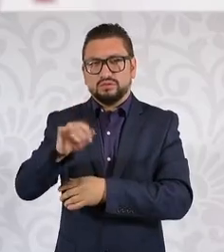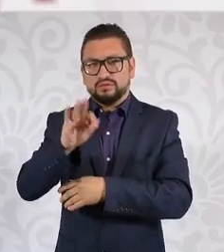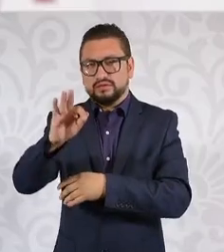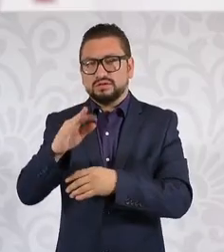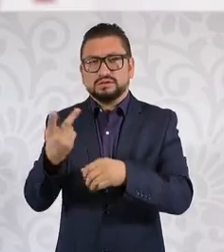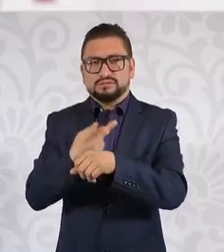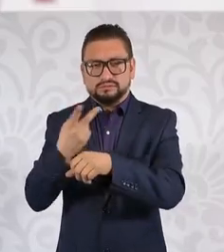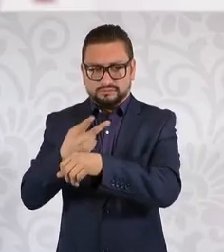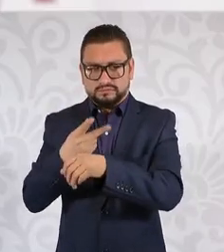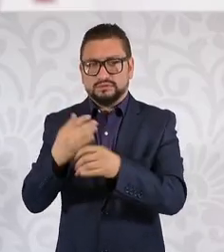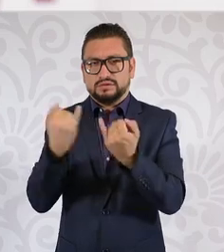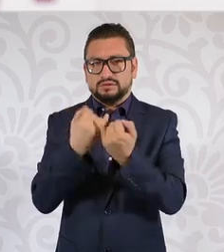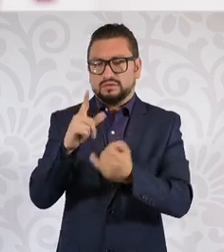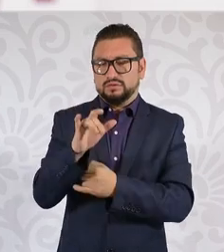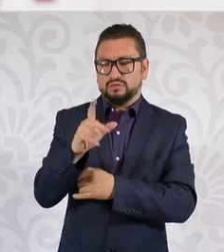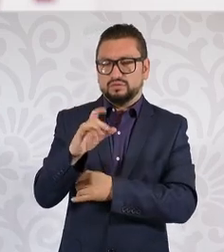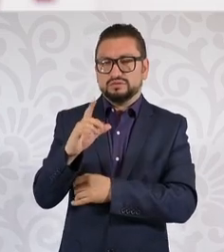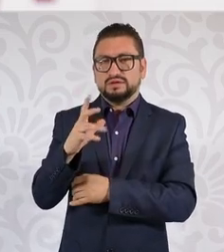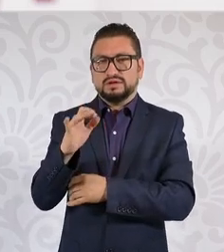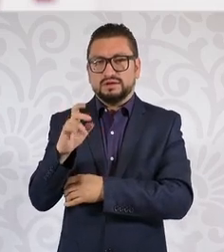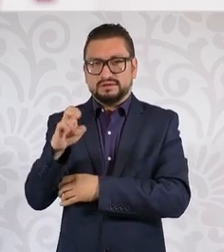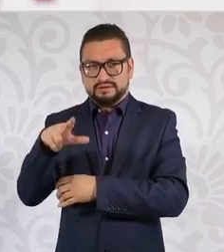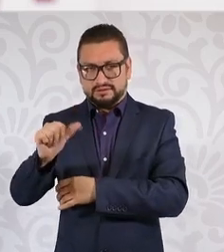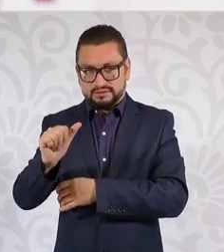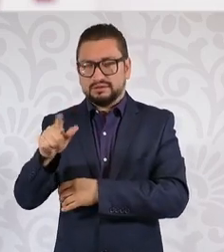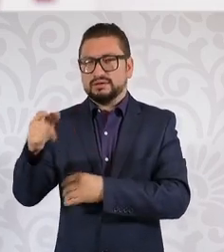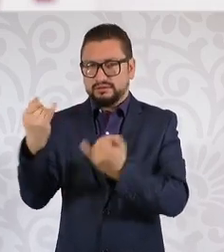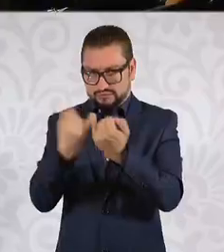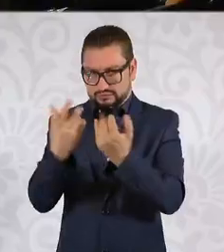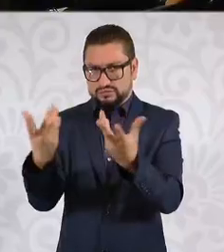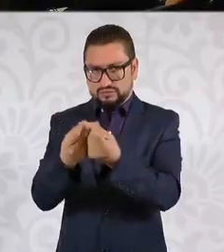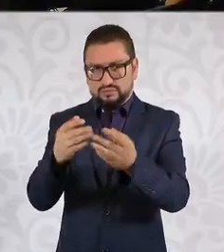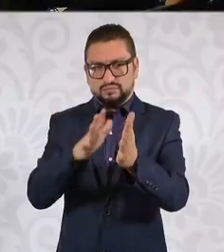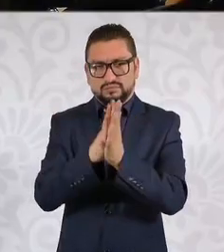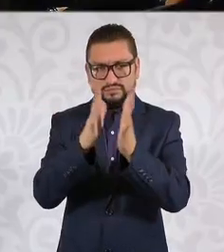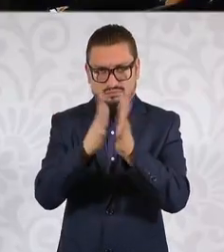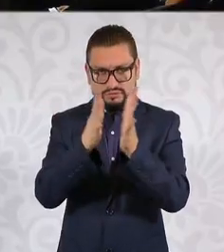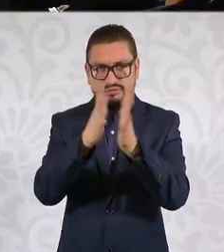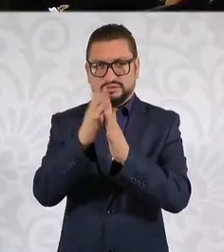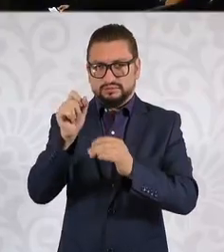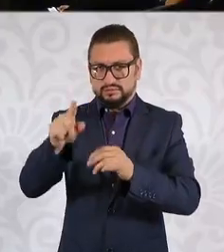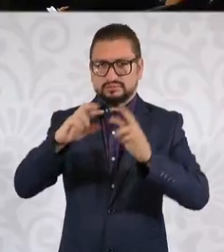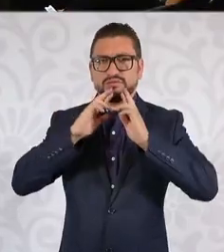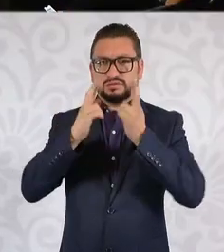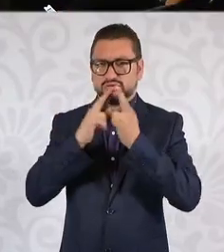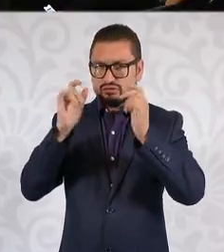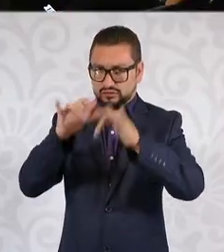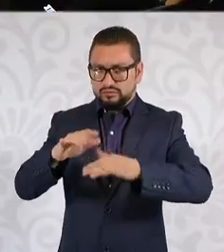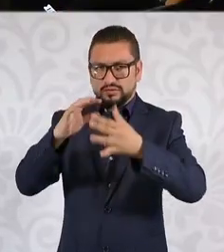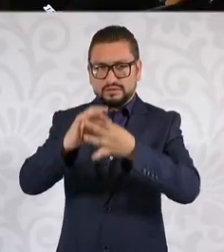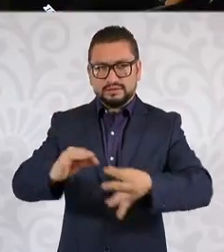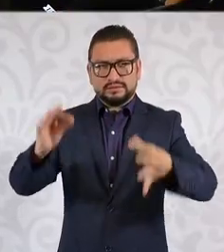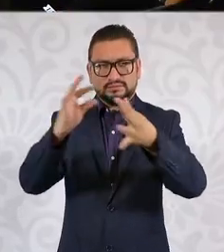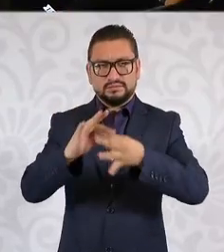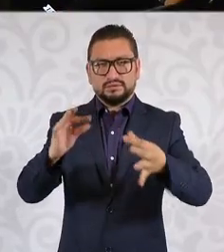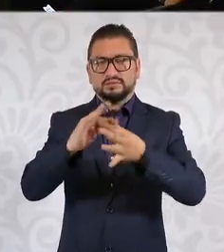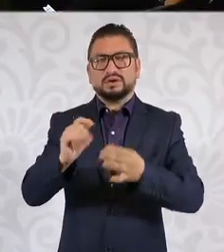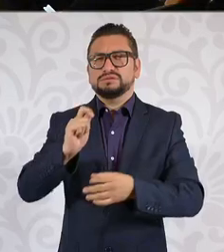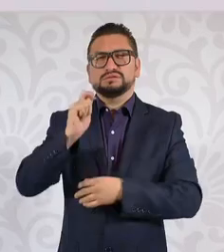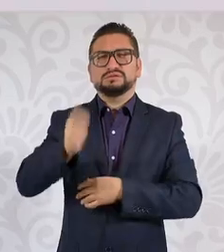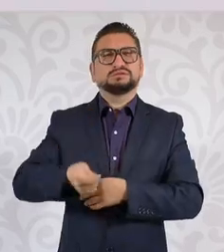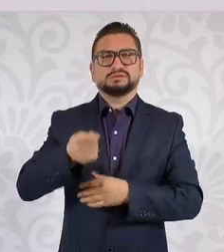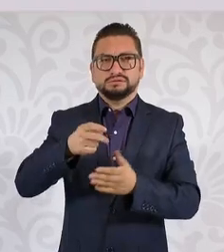Le pedí a Luz Elena que pueda participar en esta reunión para que se explique lo que implica esta